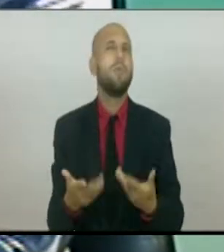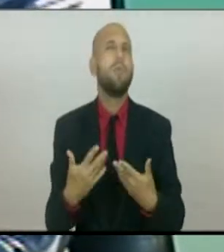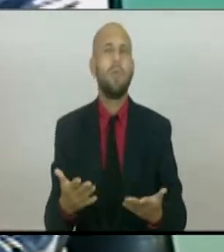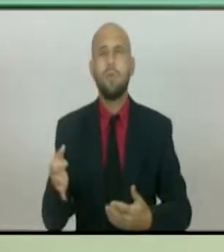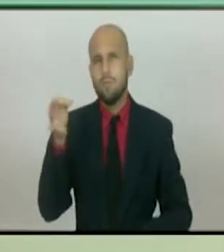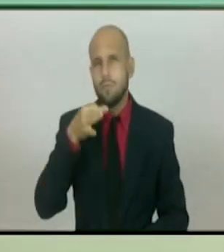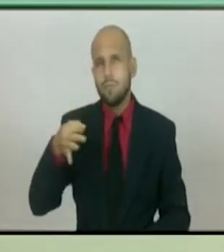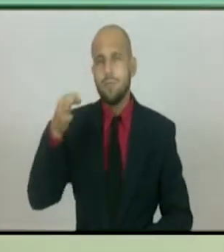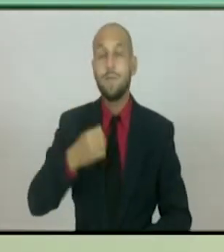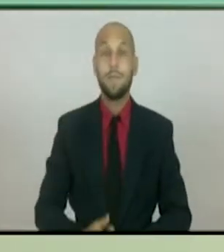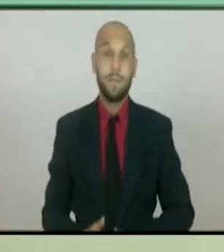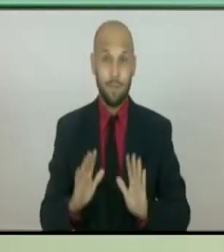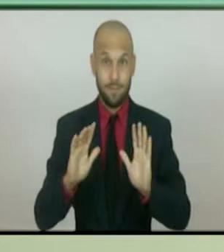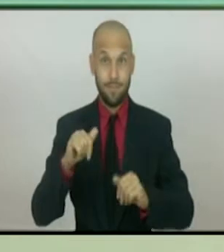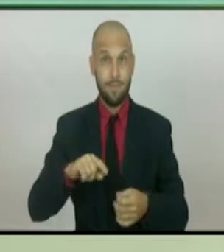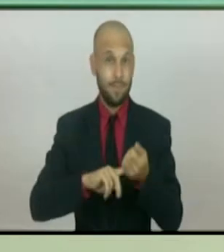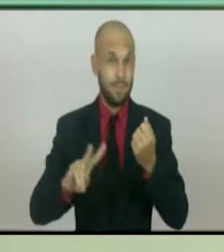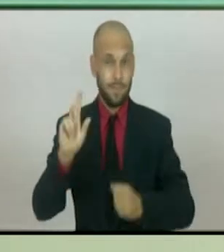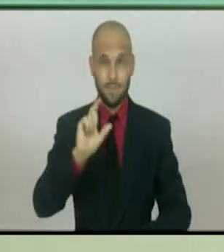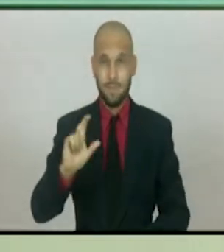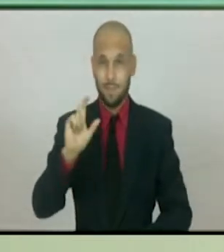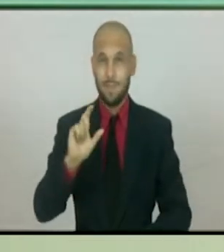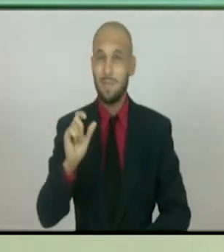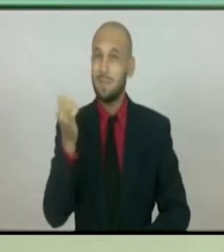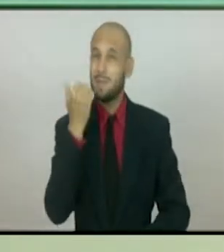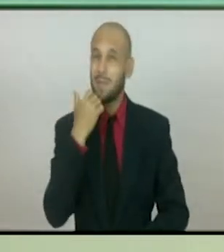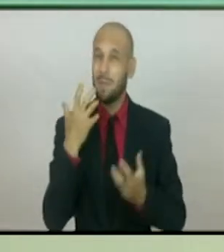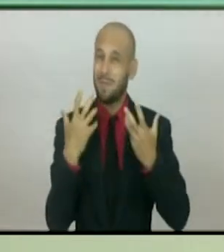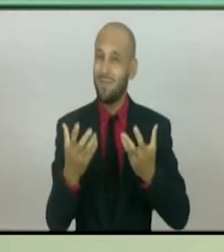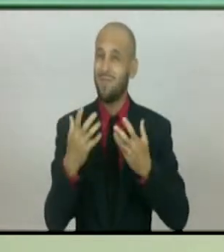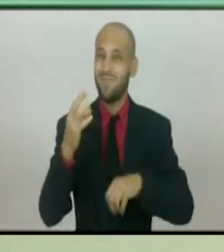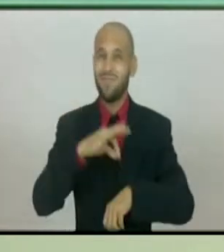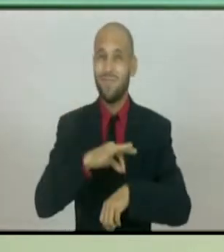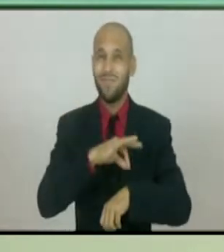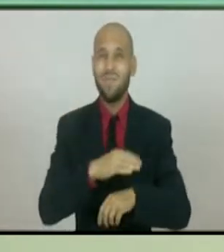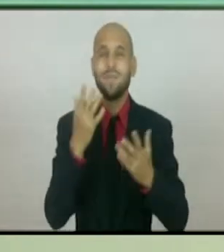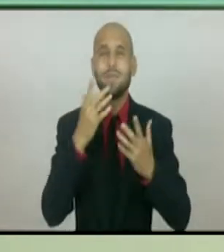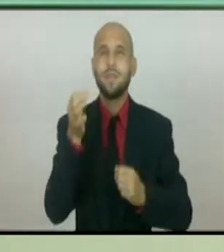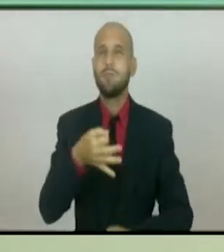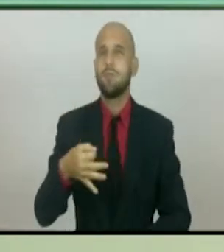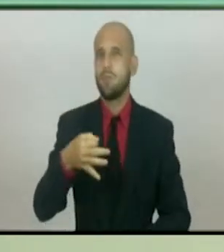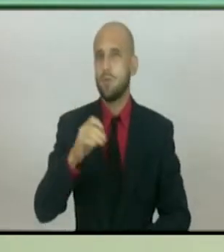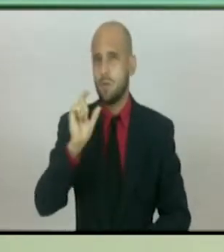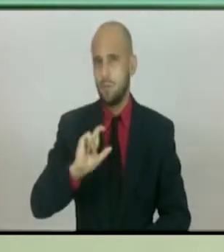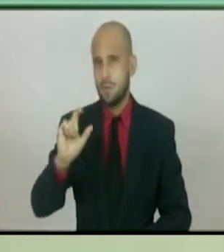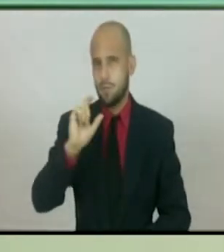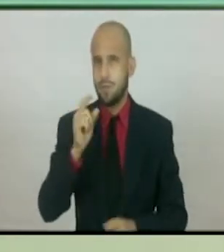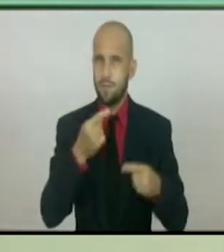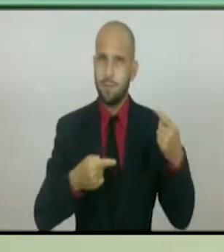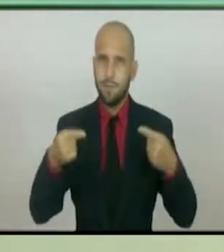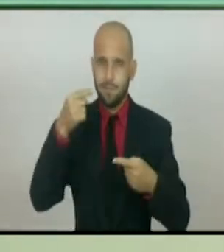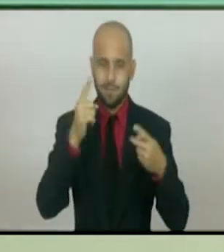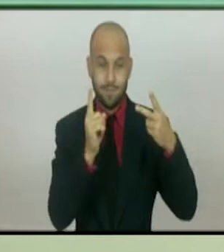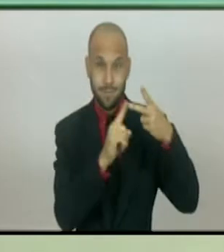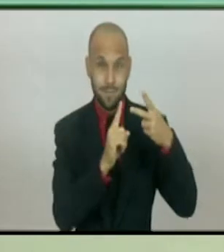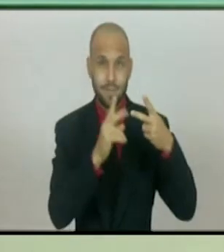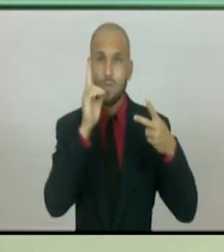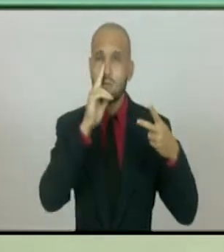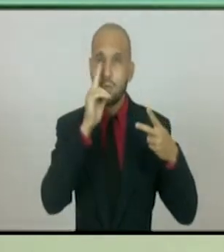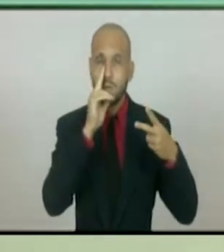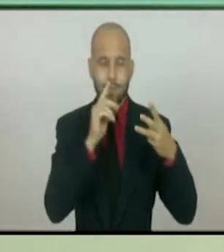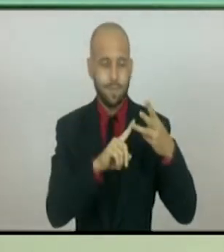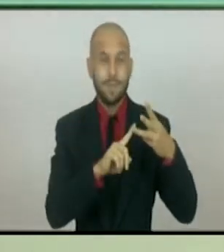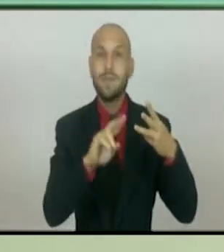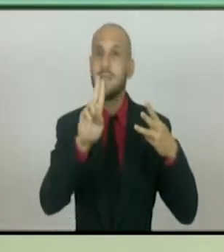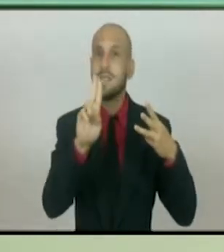Bueno, dentro de la provincia se mantiene reportando el mayor número de casos el municipio Camagüey, municipio de Nuevita, municipio